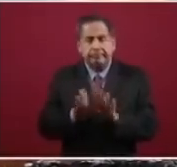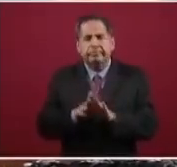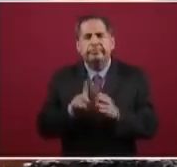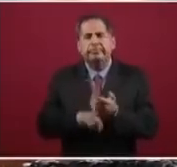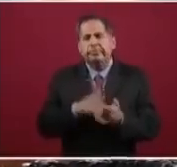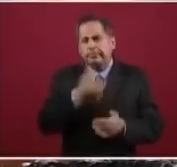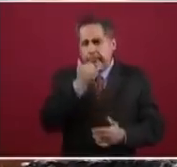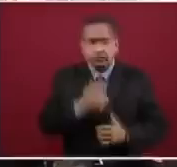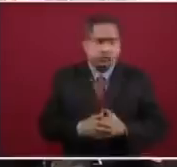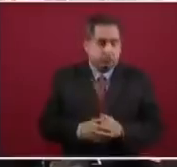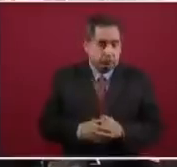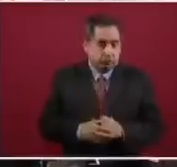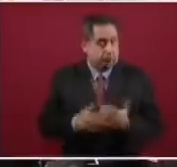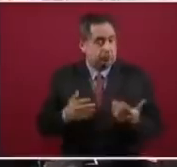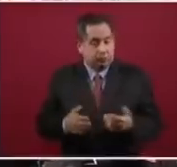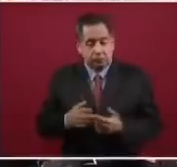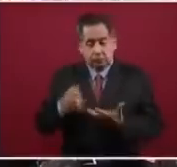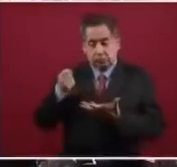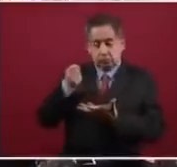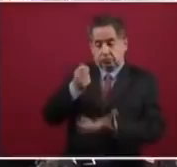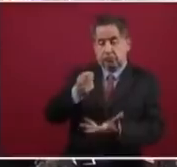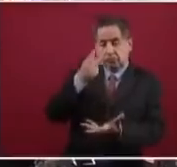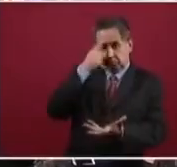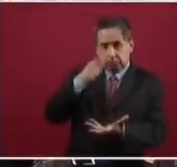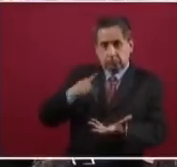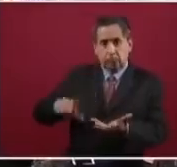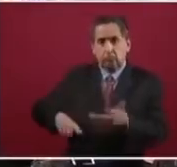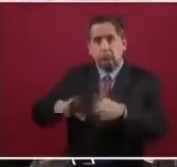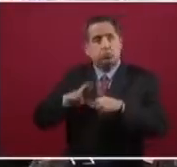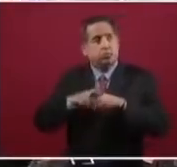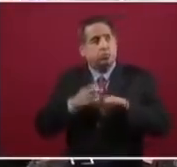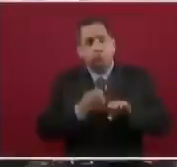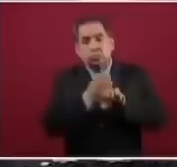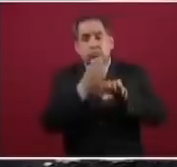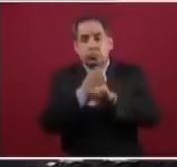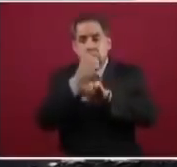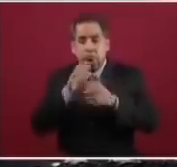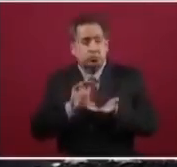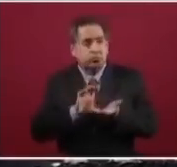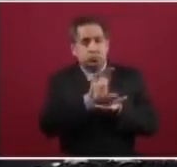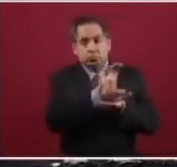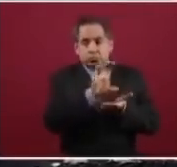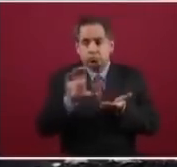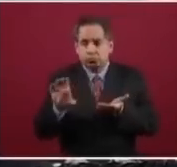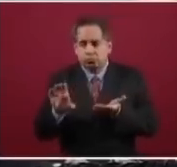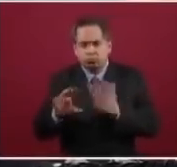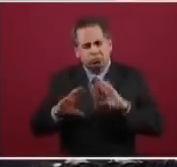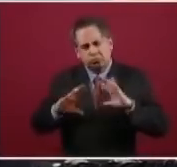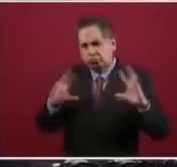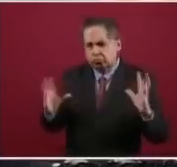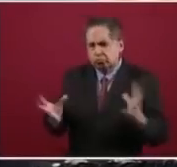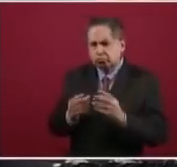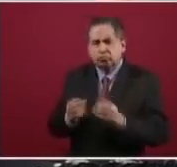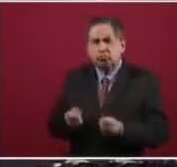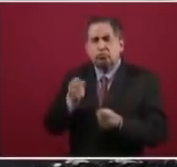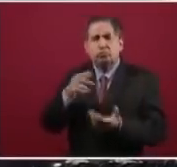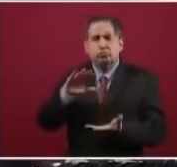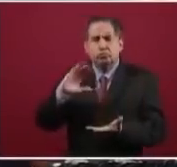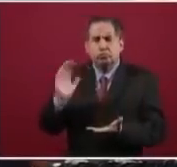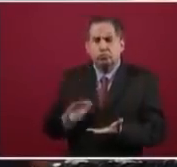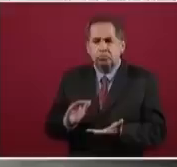nada más del presupuesto para los gobernadores bueno para los gobiernos estatales de manera global cuánto se disminuye se